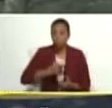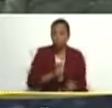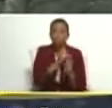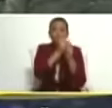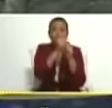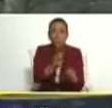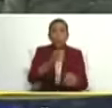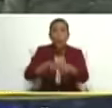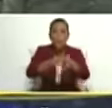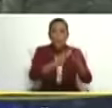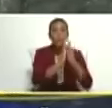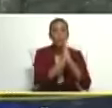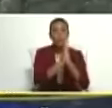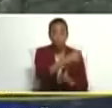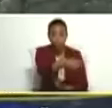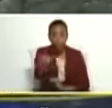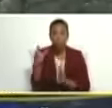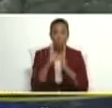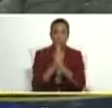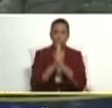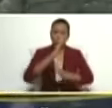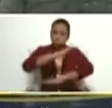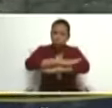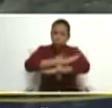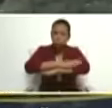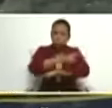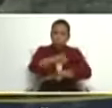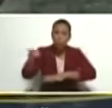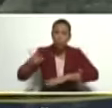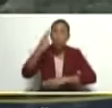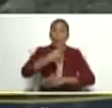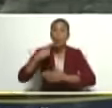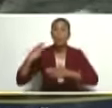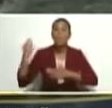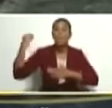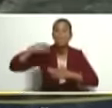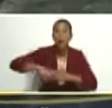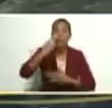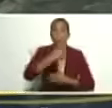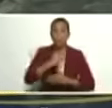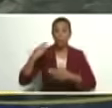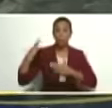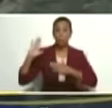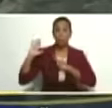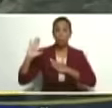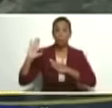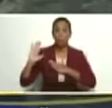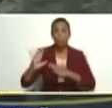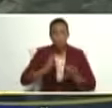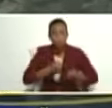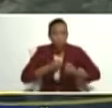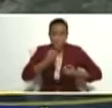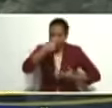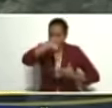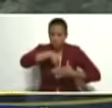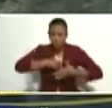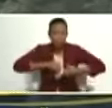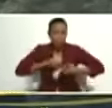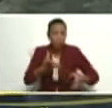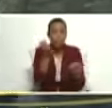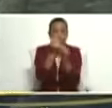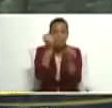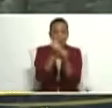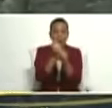Yo les pido a ustedes el mayor de los compromisos, la mayor de las entregas.